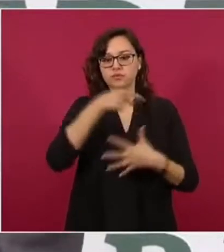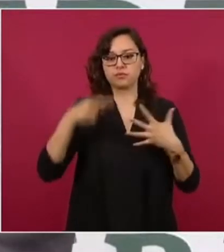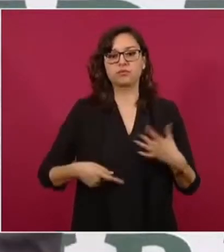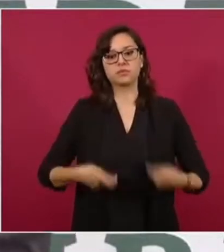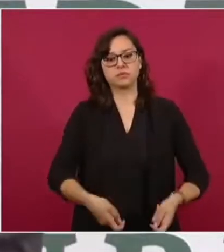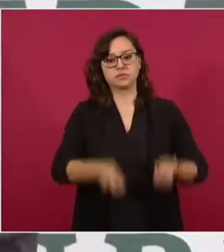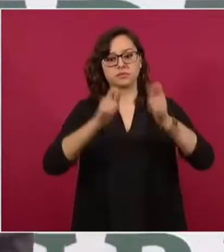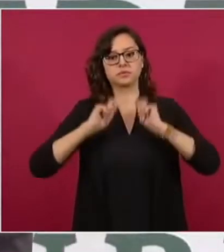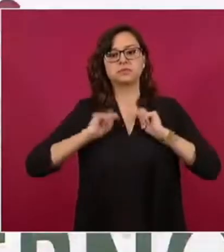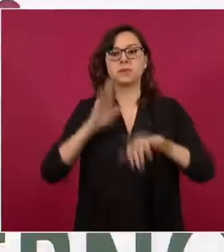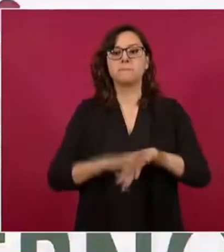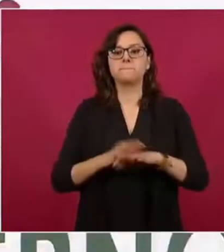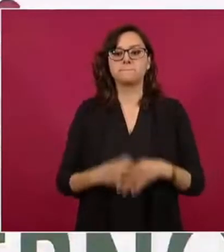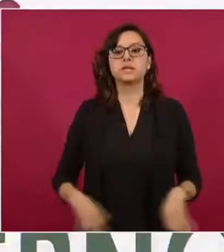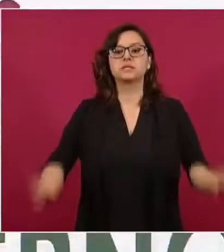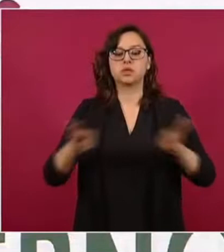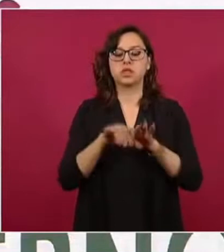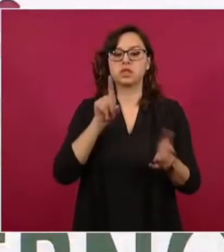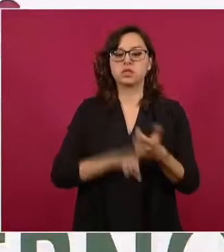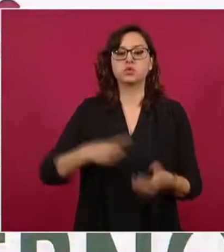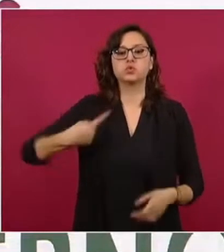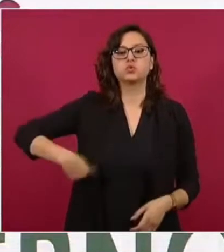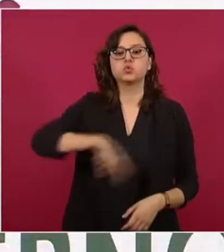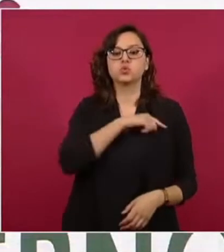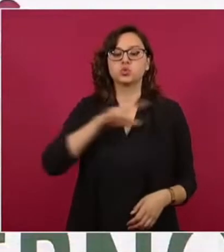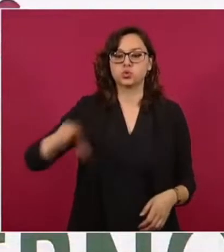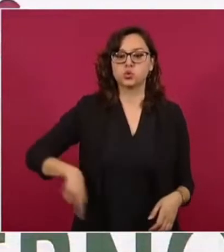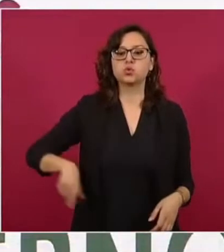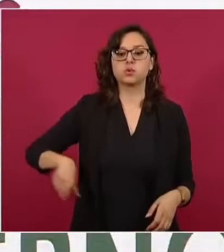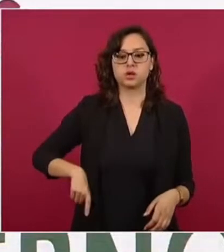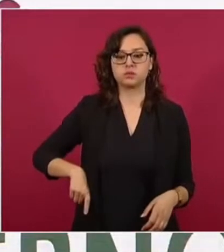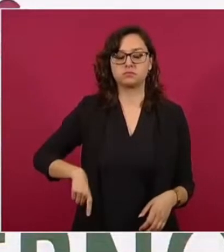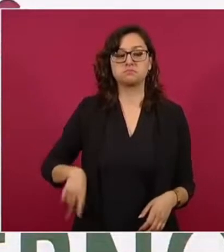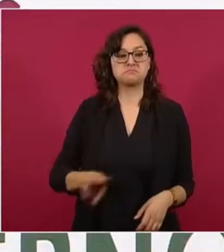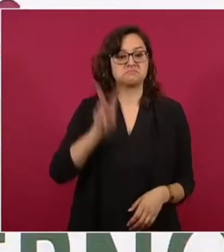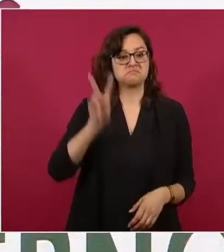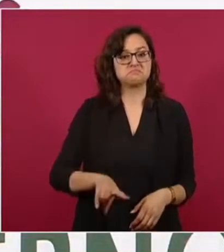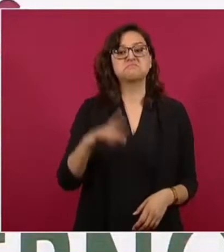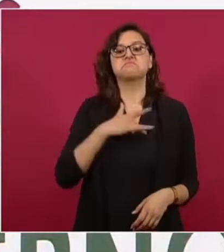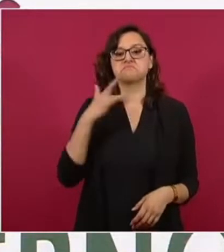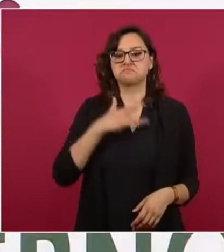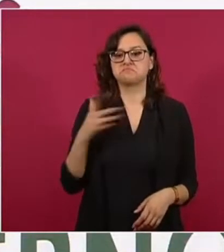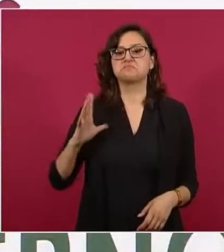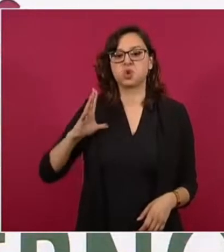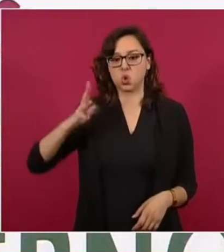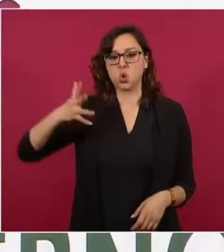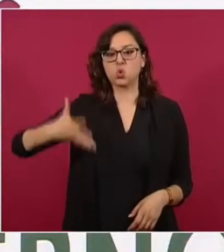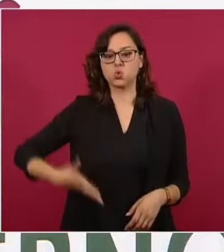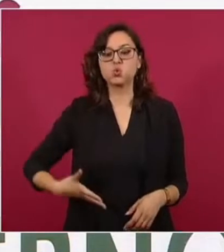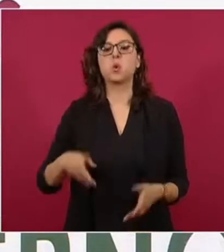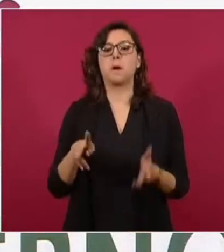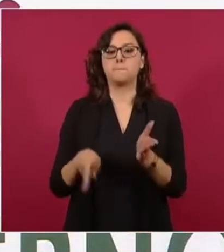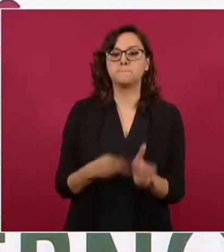quehacer gubernamental. Es un timbre de orgullo el repetir y sobre todo